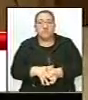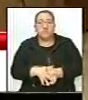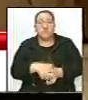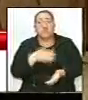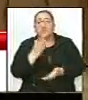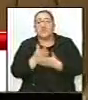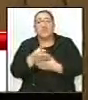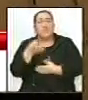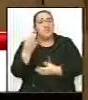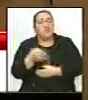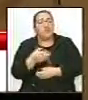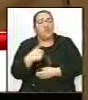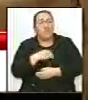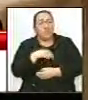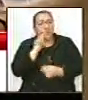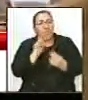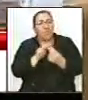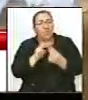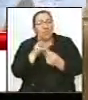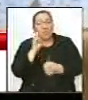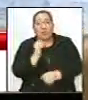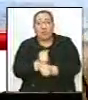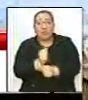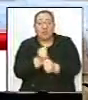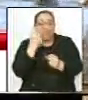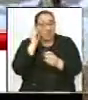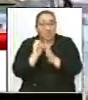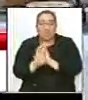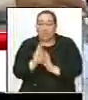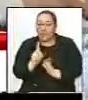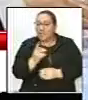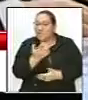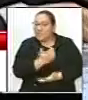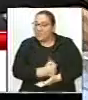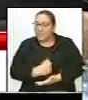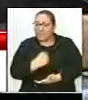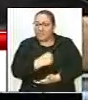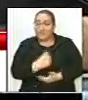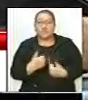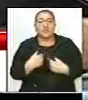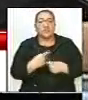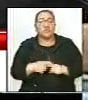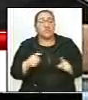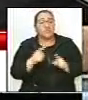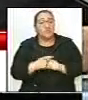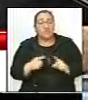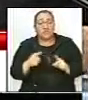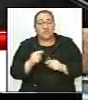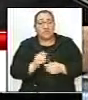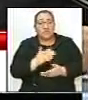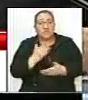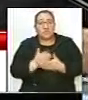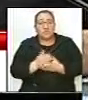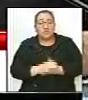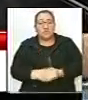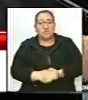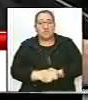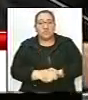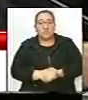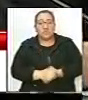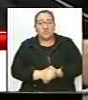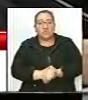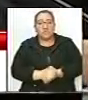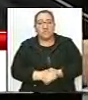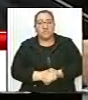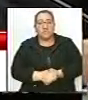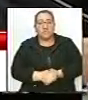en las zonas que conocemos. Nosotros hemos trabajado en el sector minero y lamentablemente hemos tenido una serie de situaciones de esa característica. Y